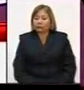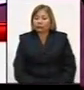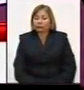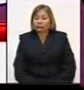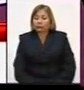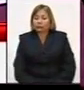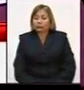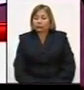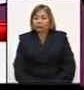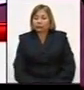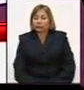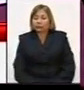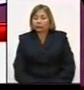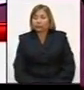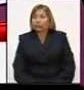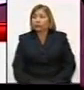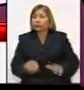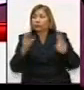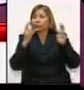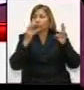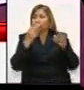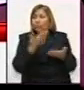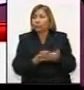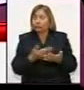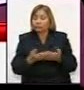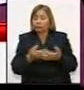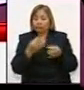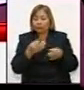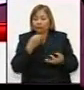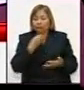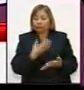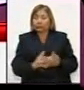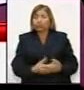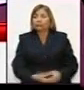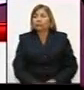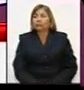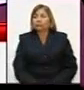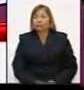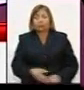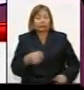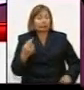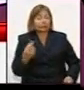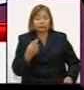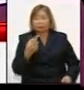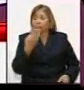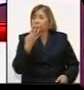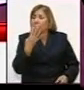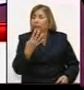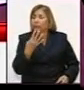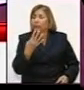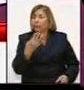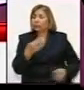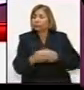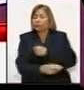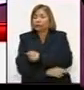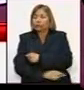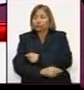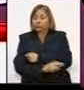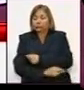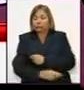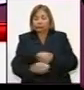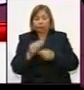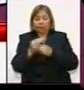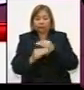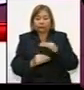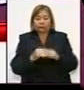El tema de la elección parlamentaria en segunda vuelta, si solamente son 4 los países en el mundo